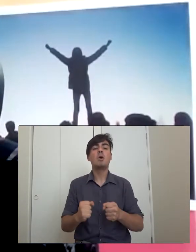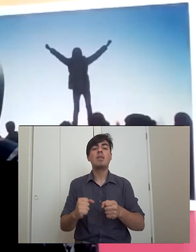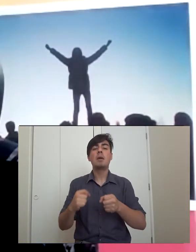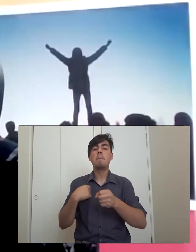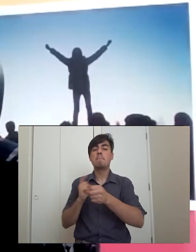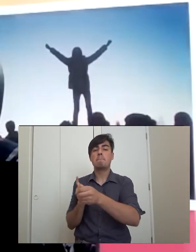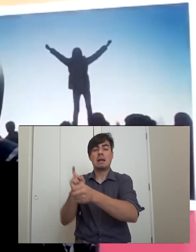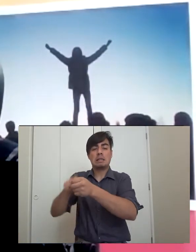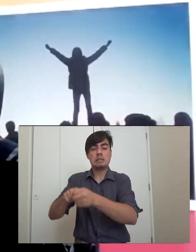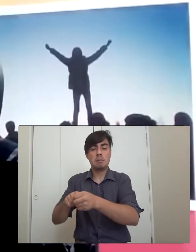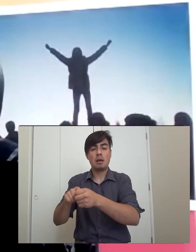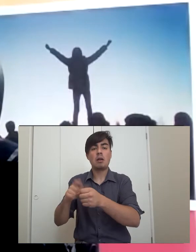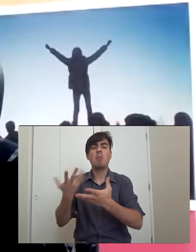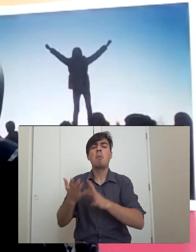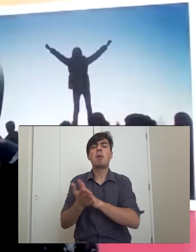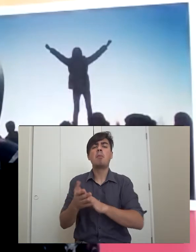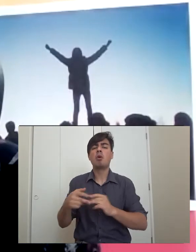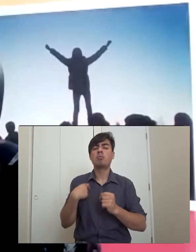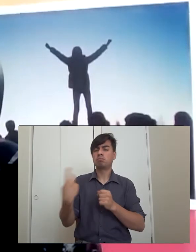participar en desacuerdos.